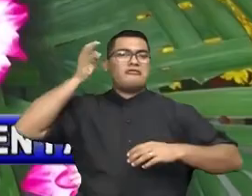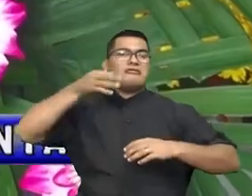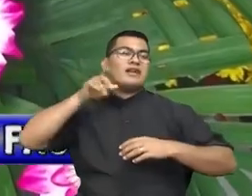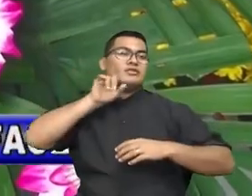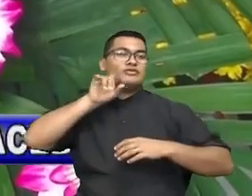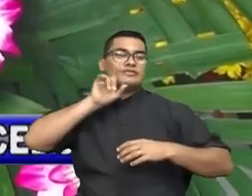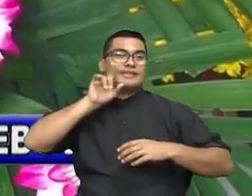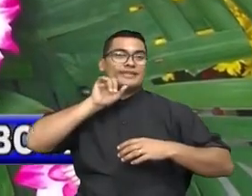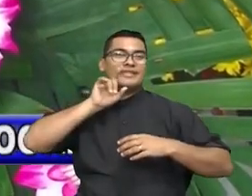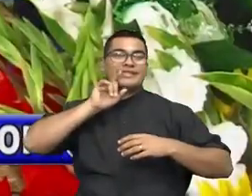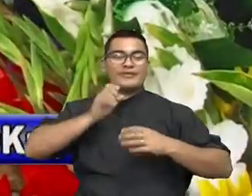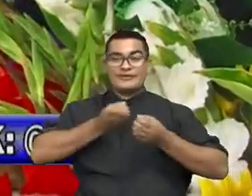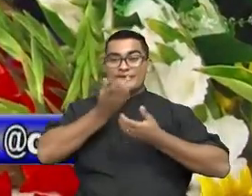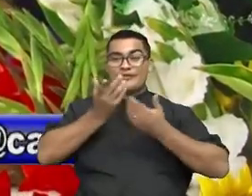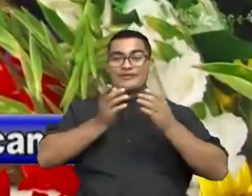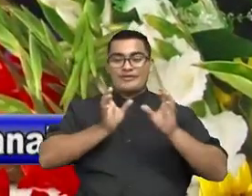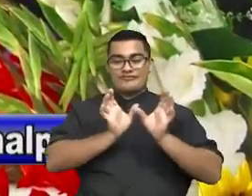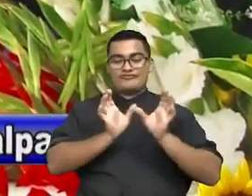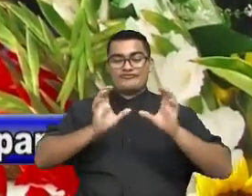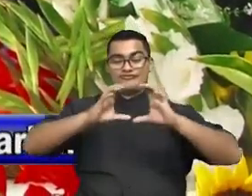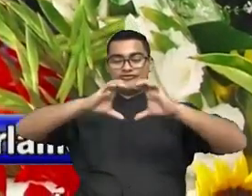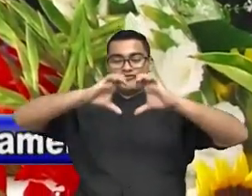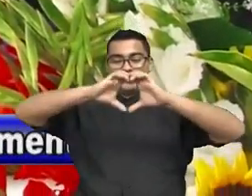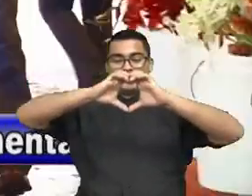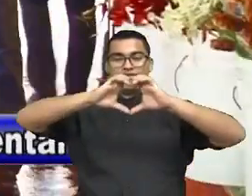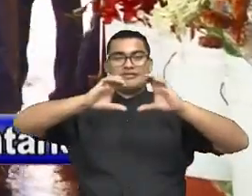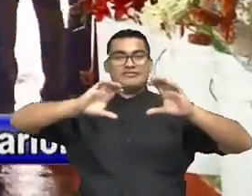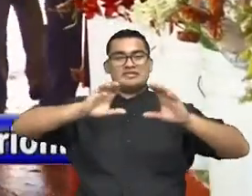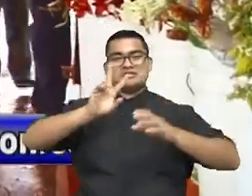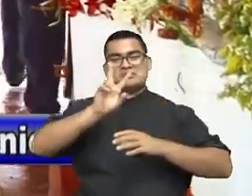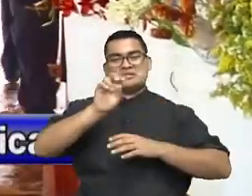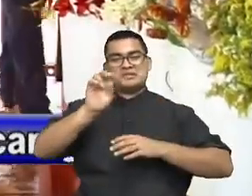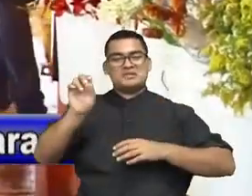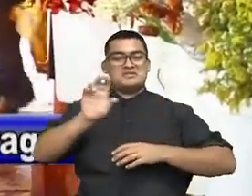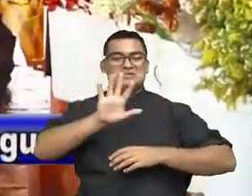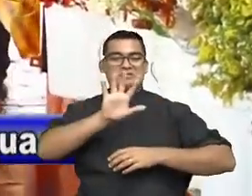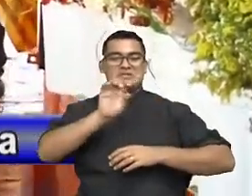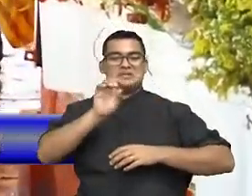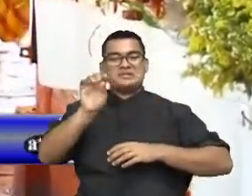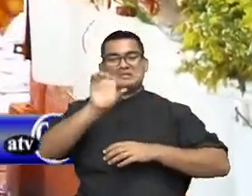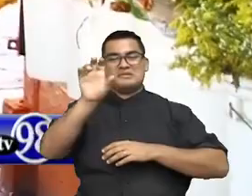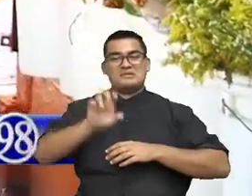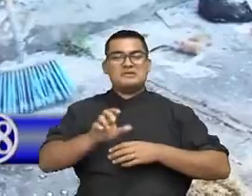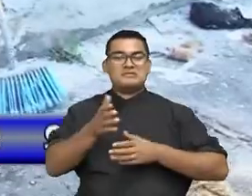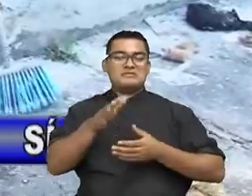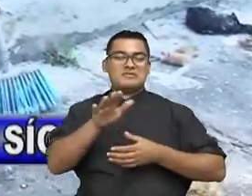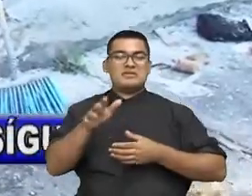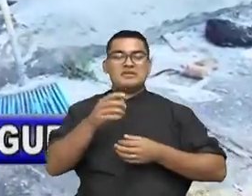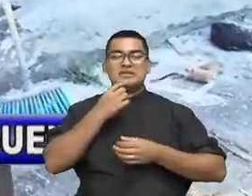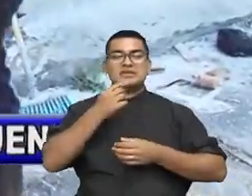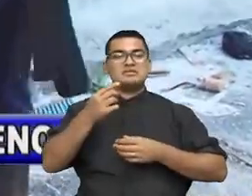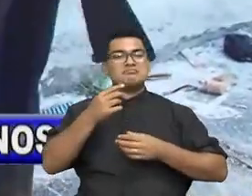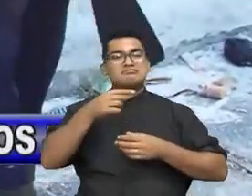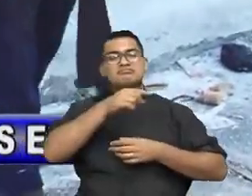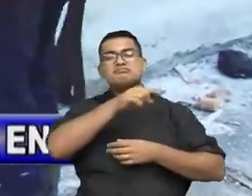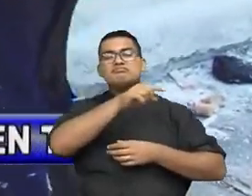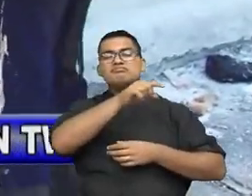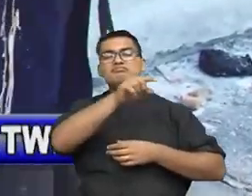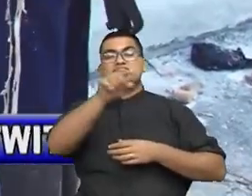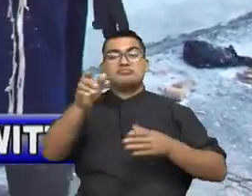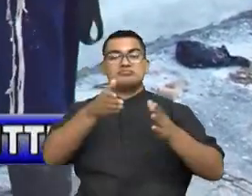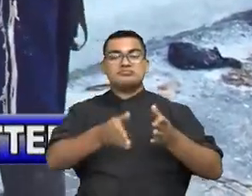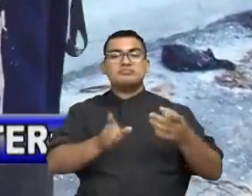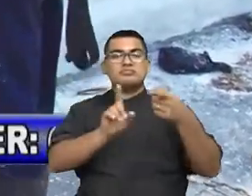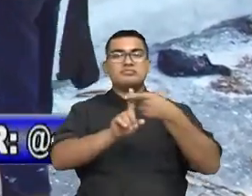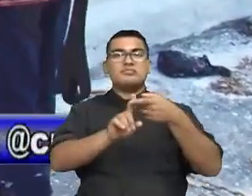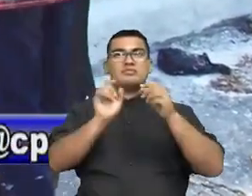forma de corazones y canastas entre los 200 y 500 córdobas. Durante un recorrido por este camposanto